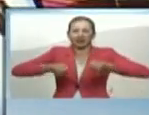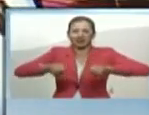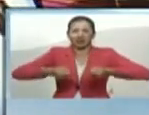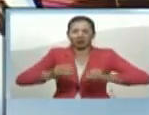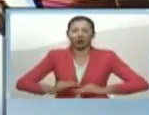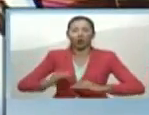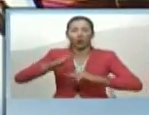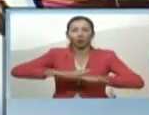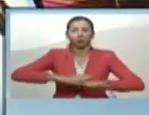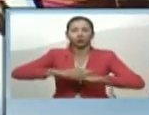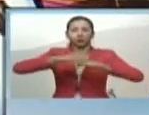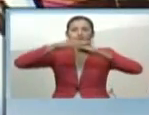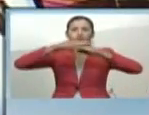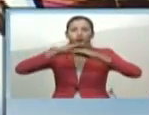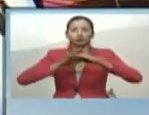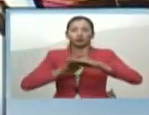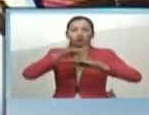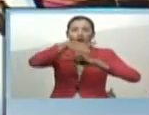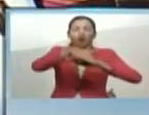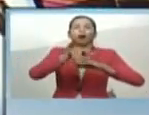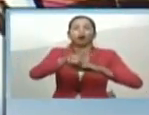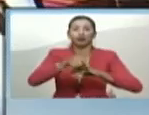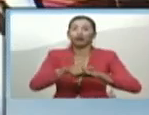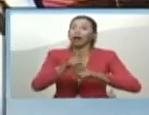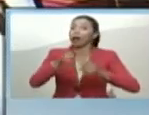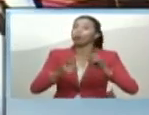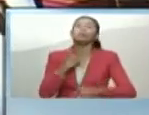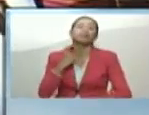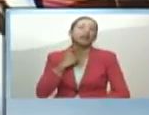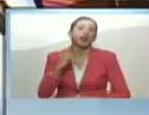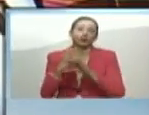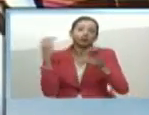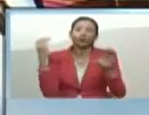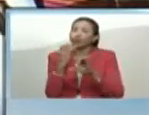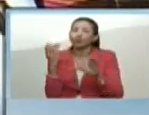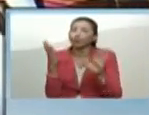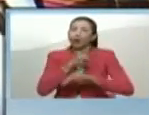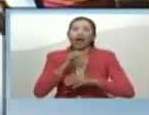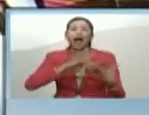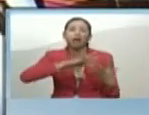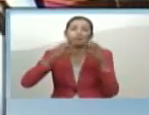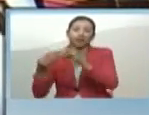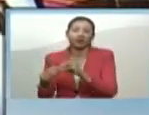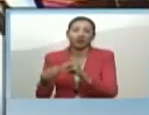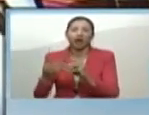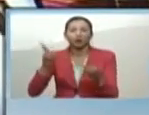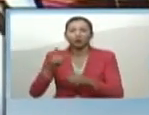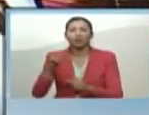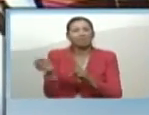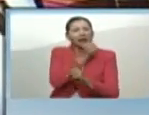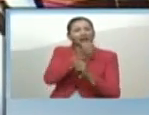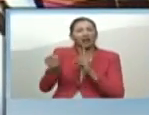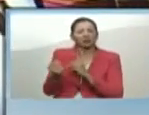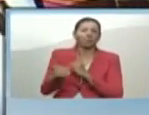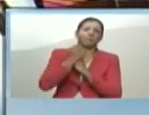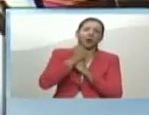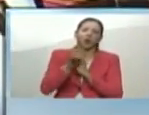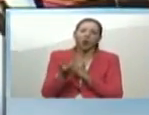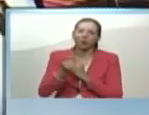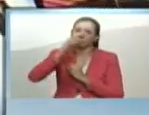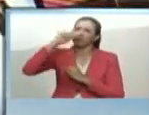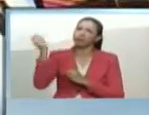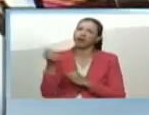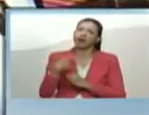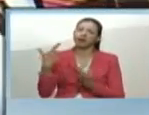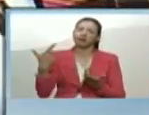Data todavía no sean adecuado nos maltratan nos vejan Yo sé que no es fácil la